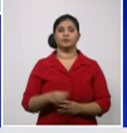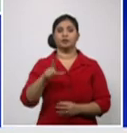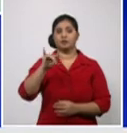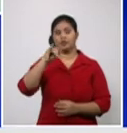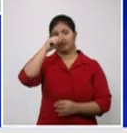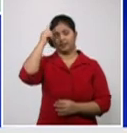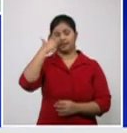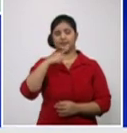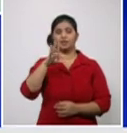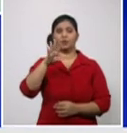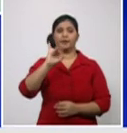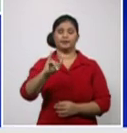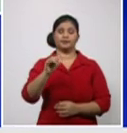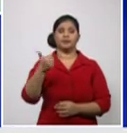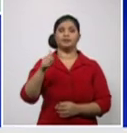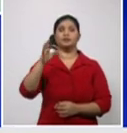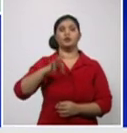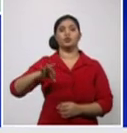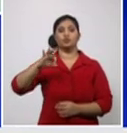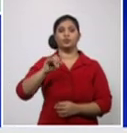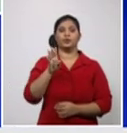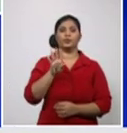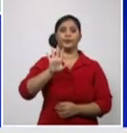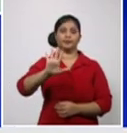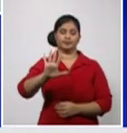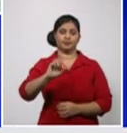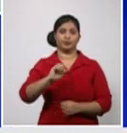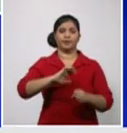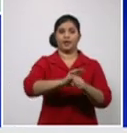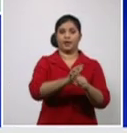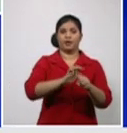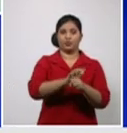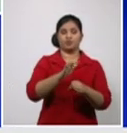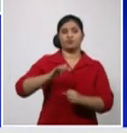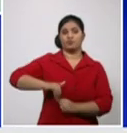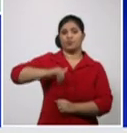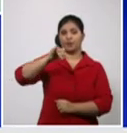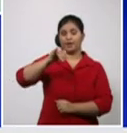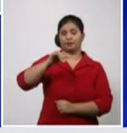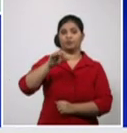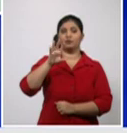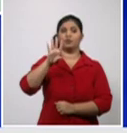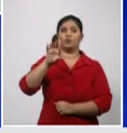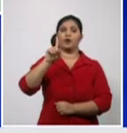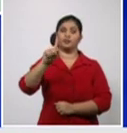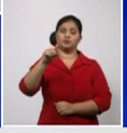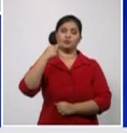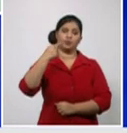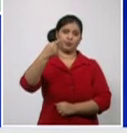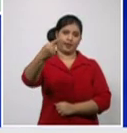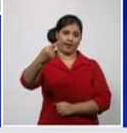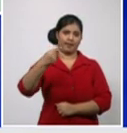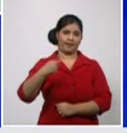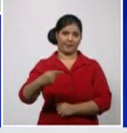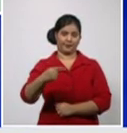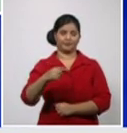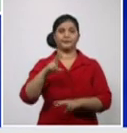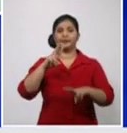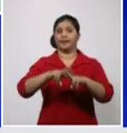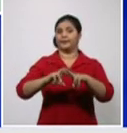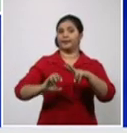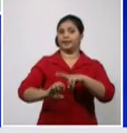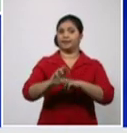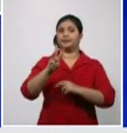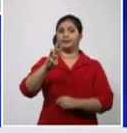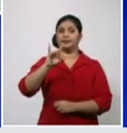de octubre 45. Arroyo Naranjo y Boyeros con 41 cada uno. Habana del Este 39,